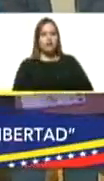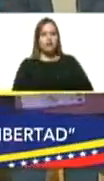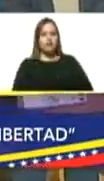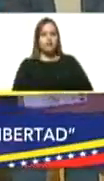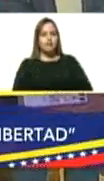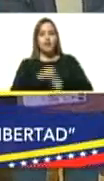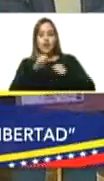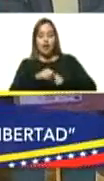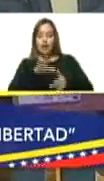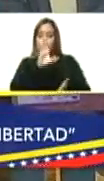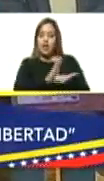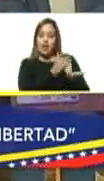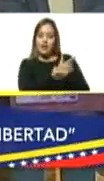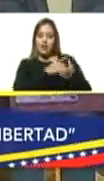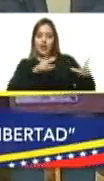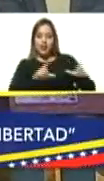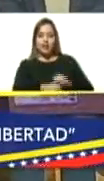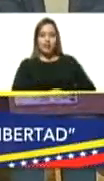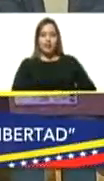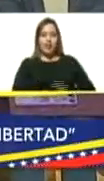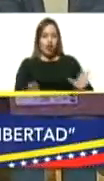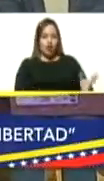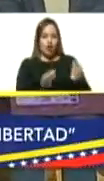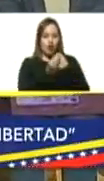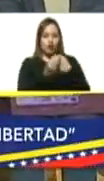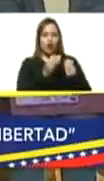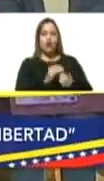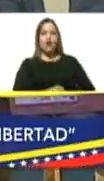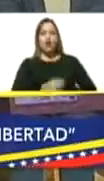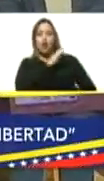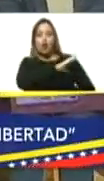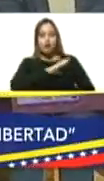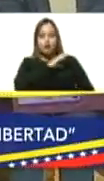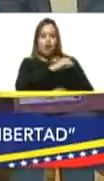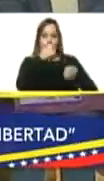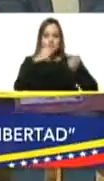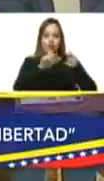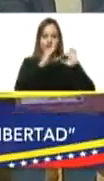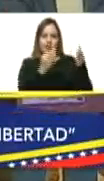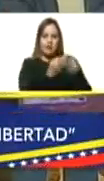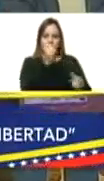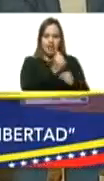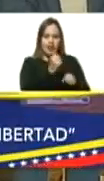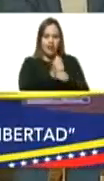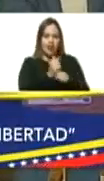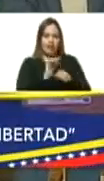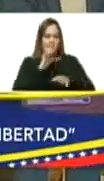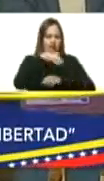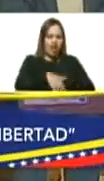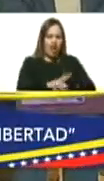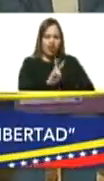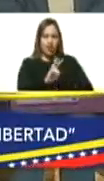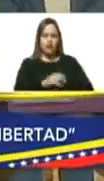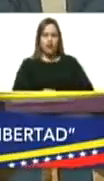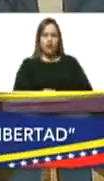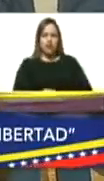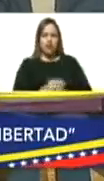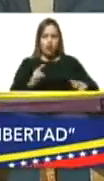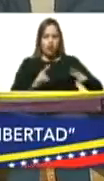Ciudad Libertad, con Comité Multifamiliar de Gestión, Barranca 2, nos encontramos hoy